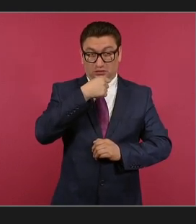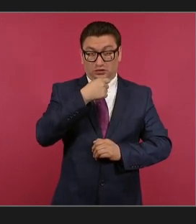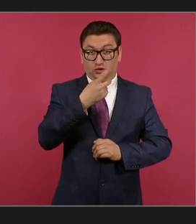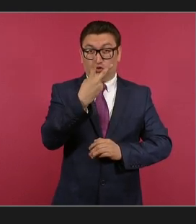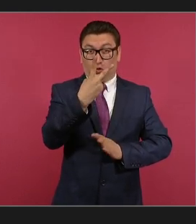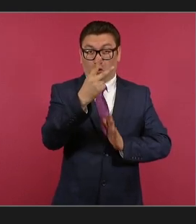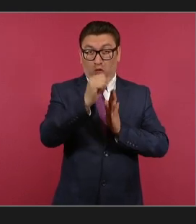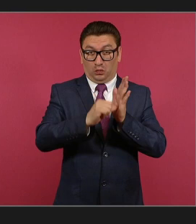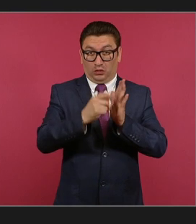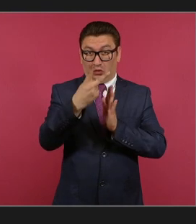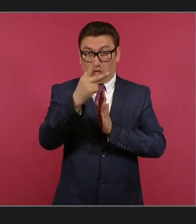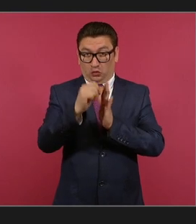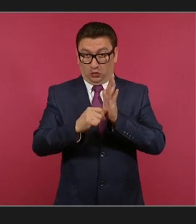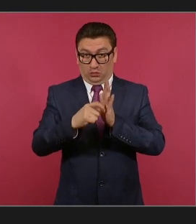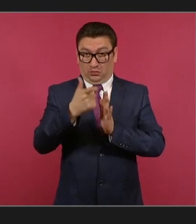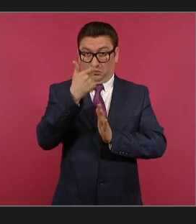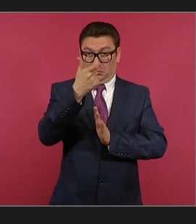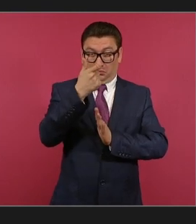bimestralmente,